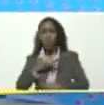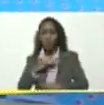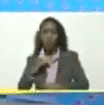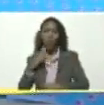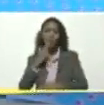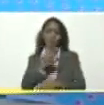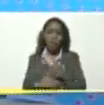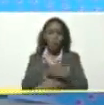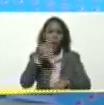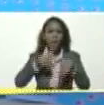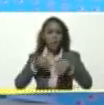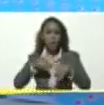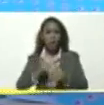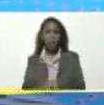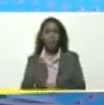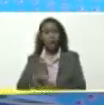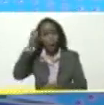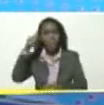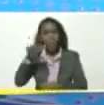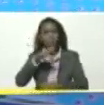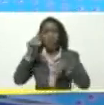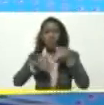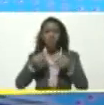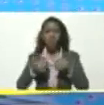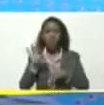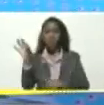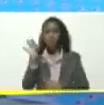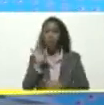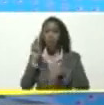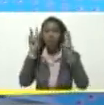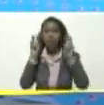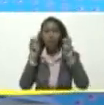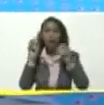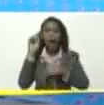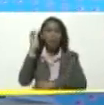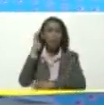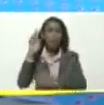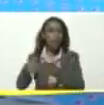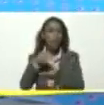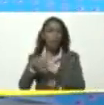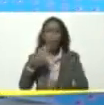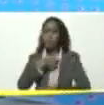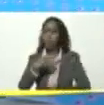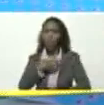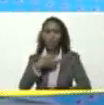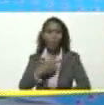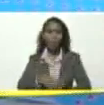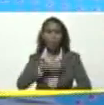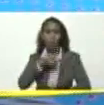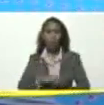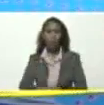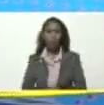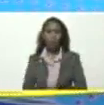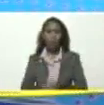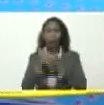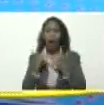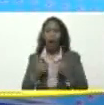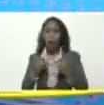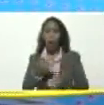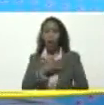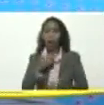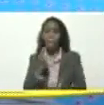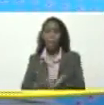elecciones. El pueblo votó y eligió la nueva Asamblea Nacional. No pudieron los terroristas. Ahora querían